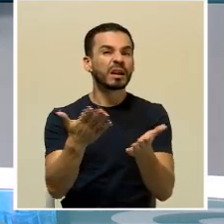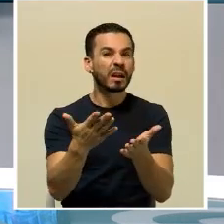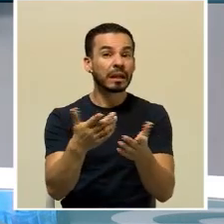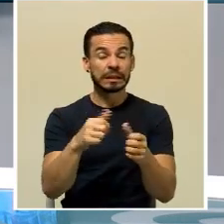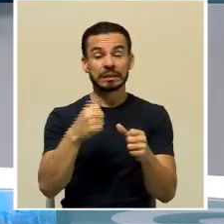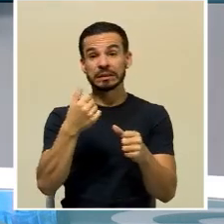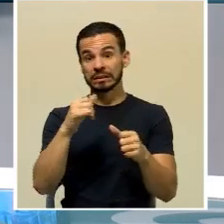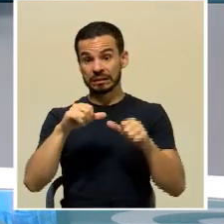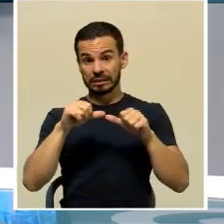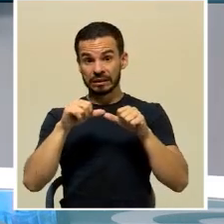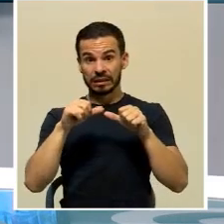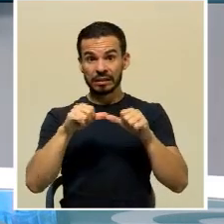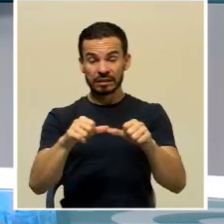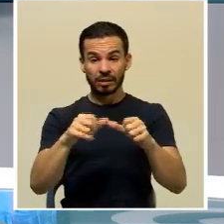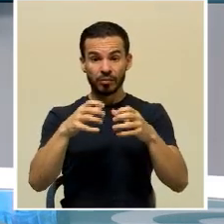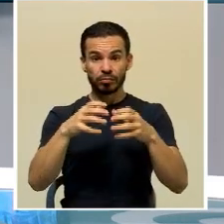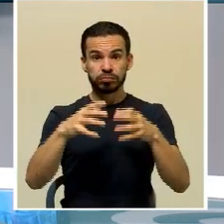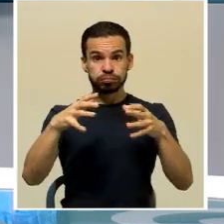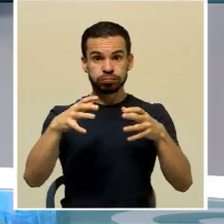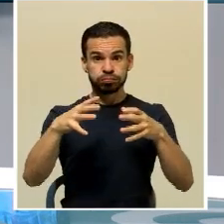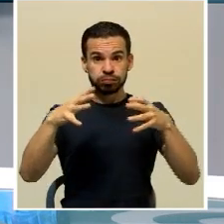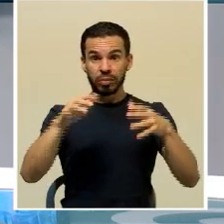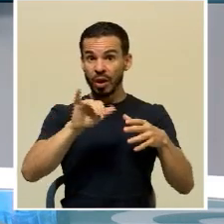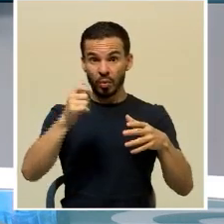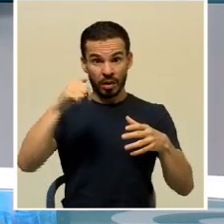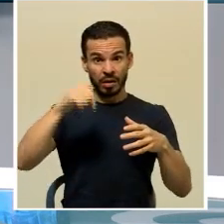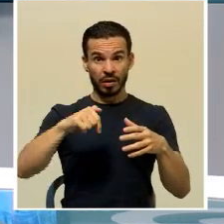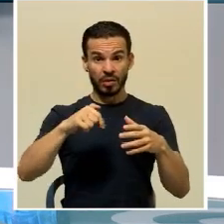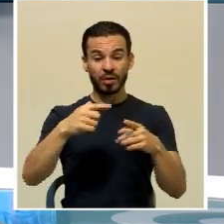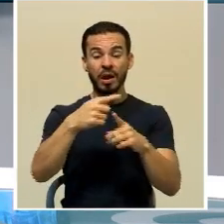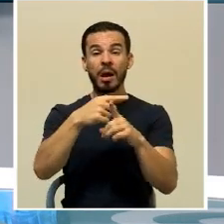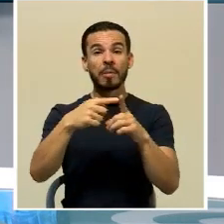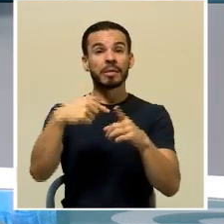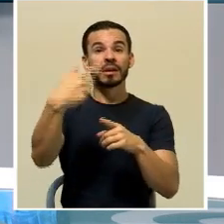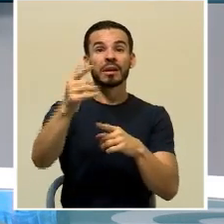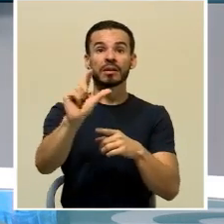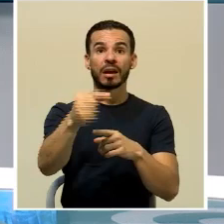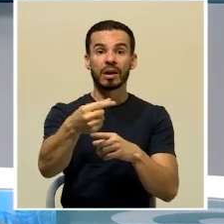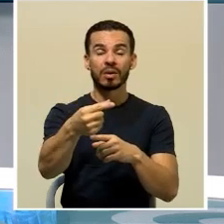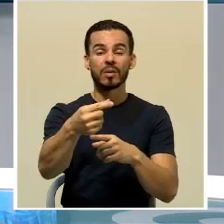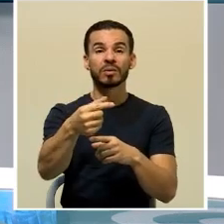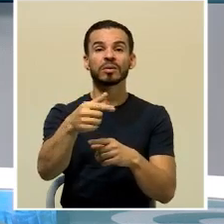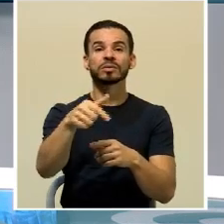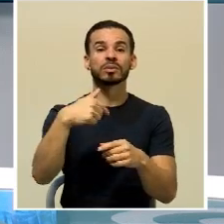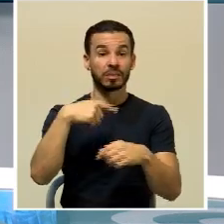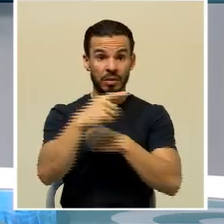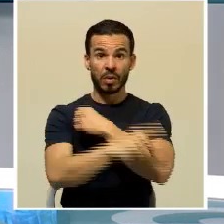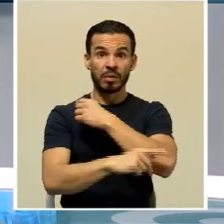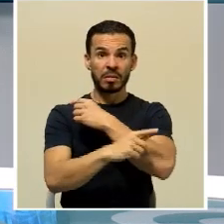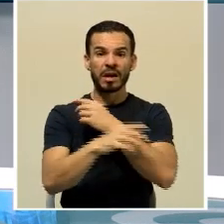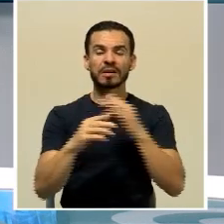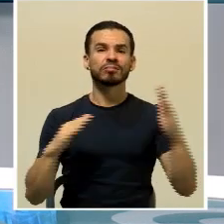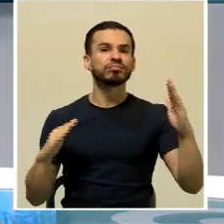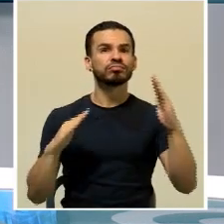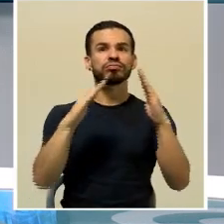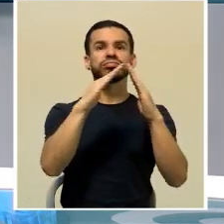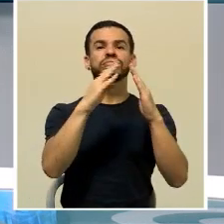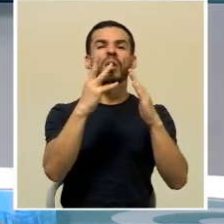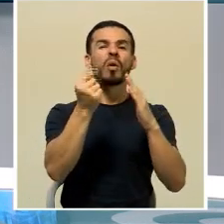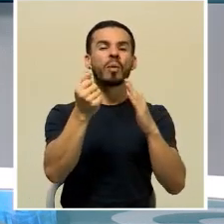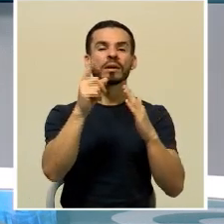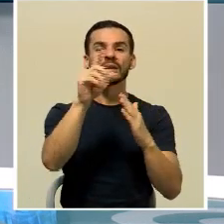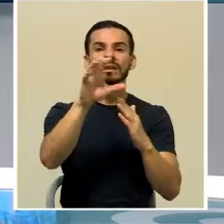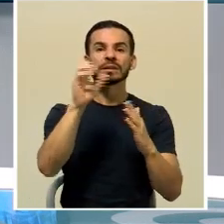de continuar el ritmo actual de contagios, a mediados de agosto próximo, el país llegaría